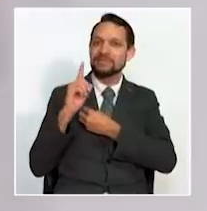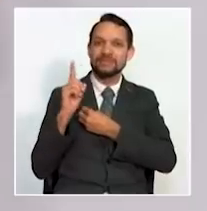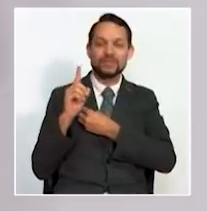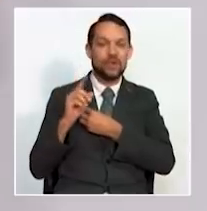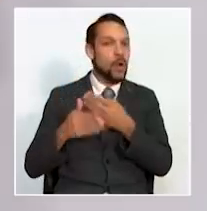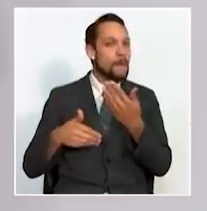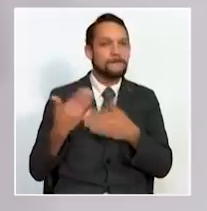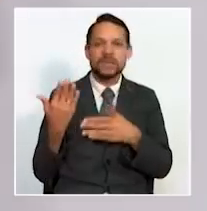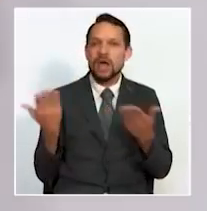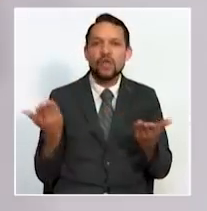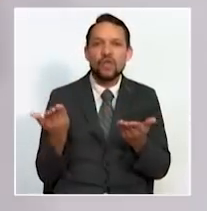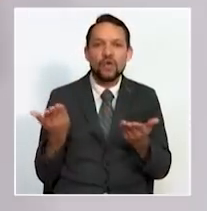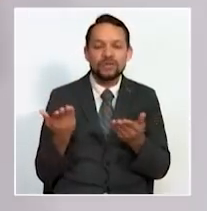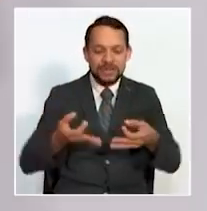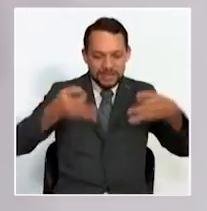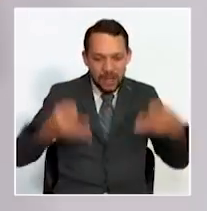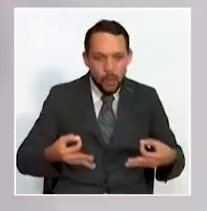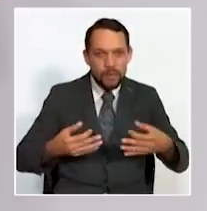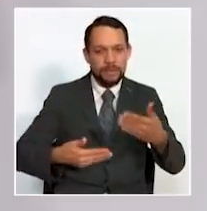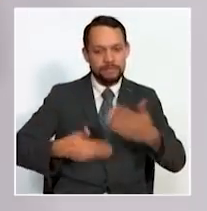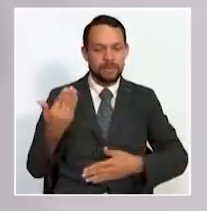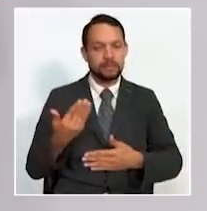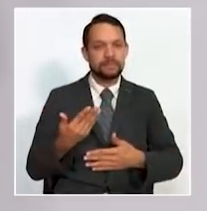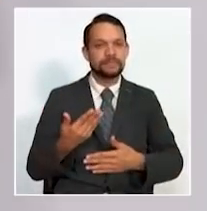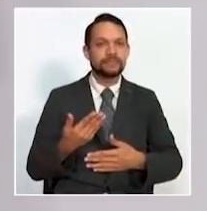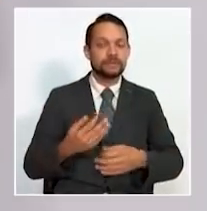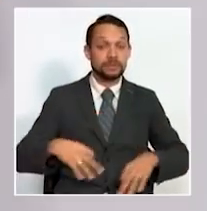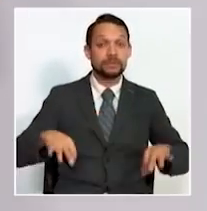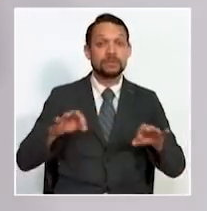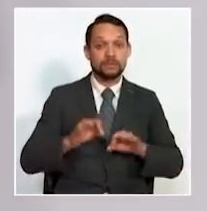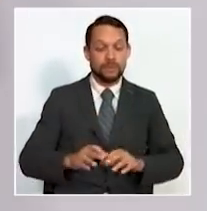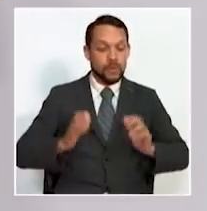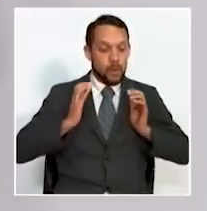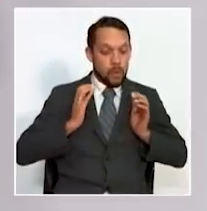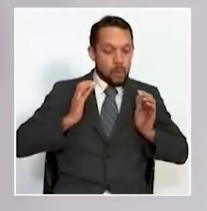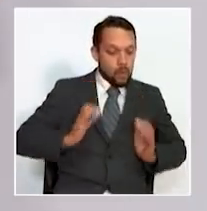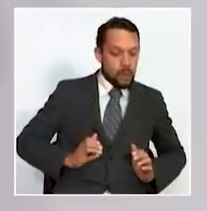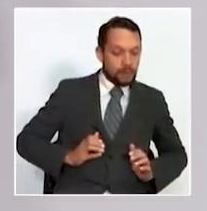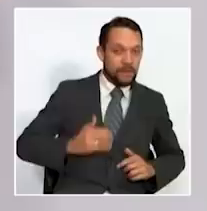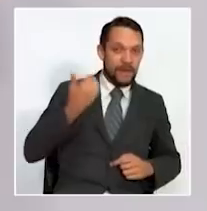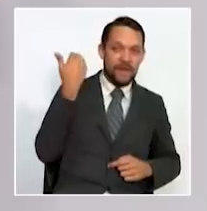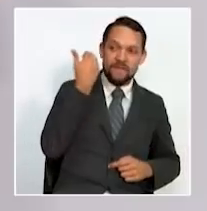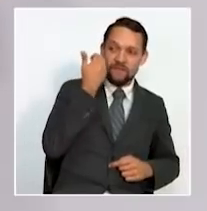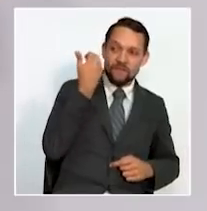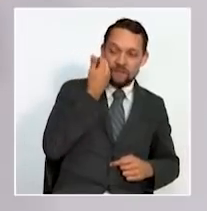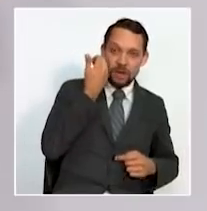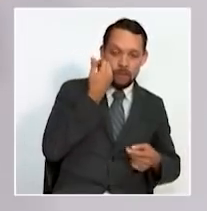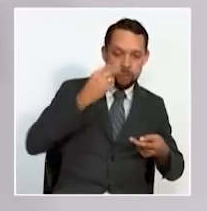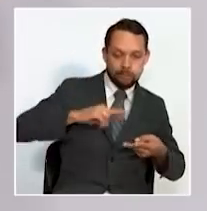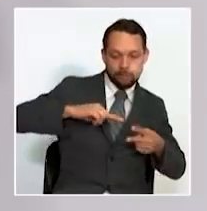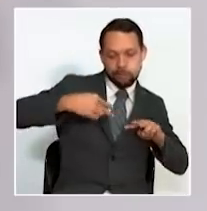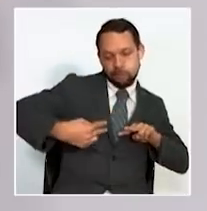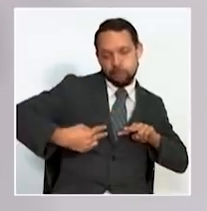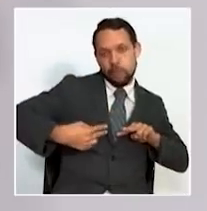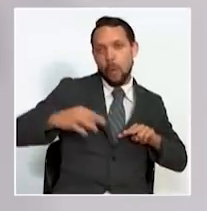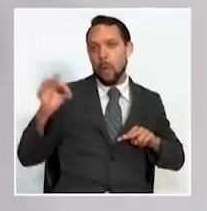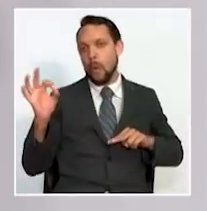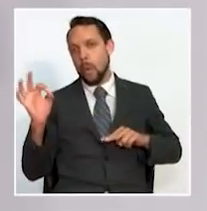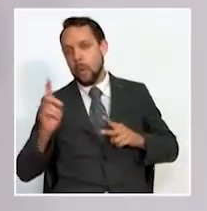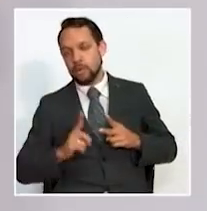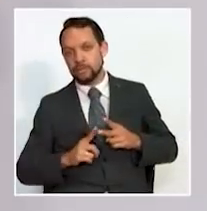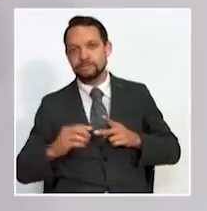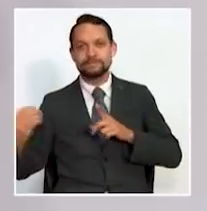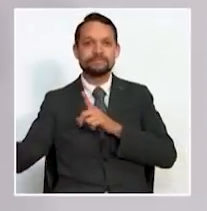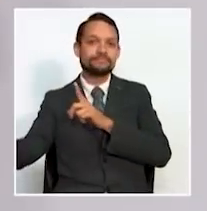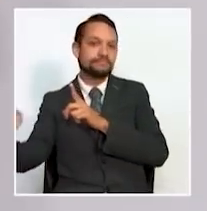sistema respiratorio, porque podemos encontrar un asma que puede ser congénita o podemos encontrar también un asma que puede ser inducida